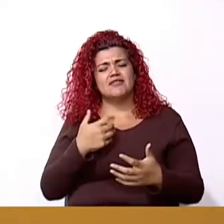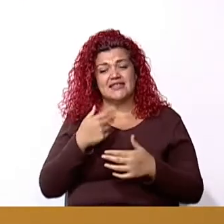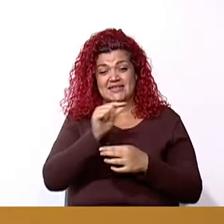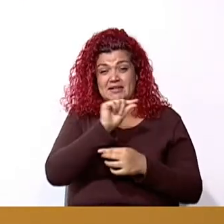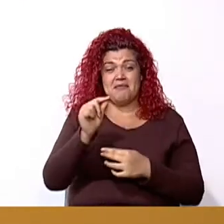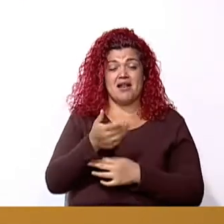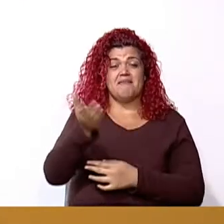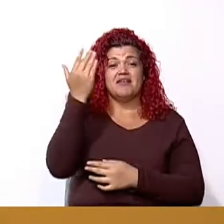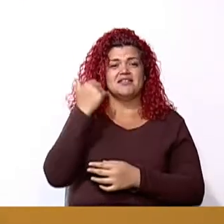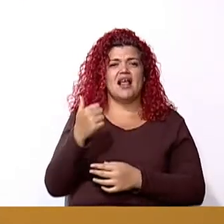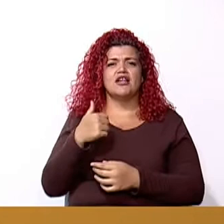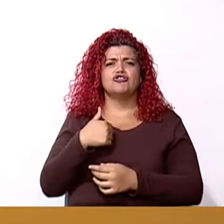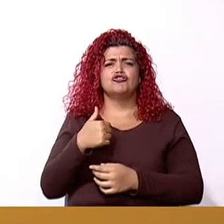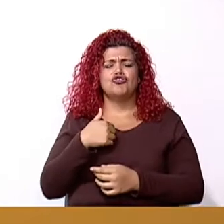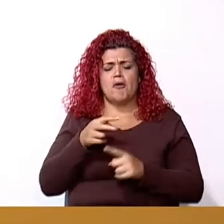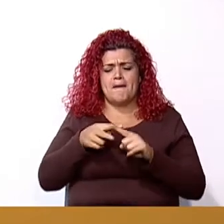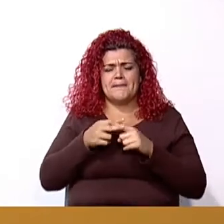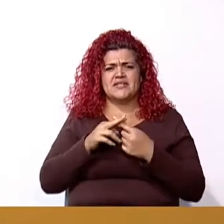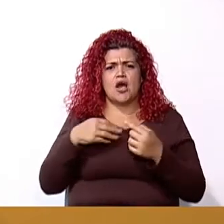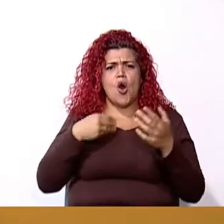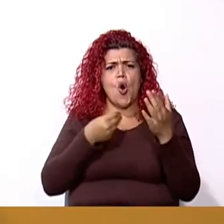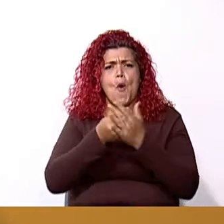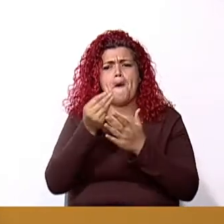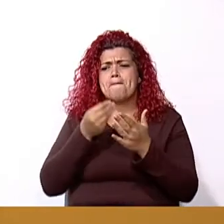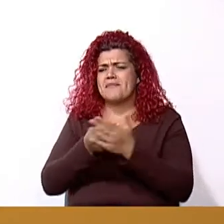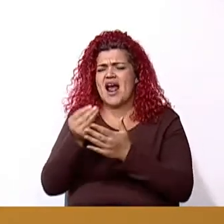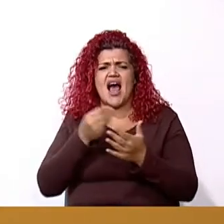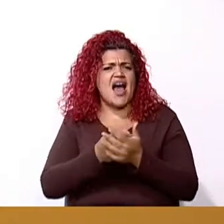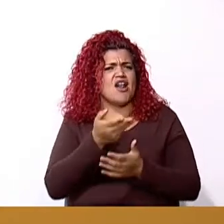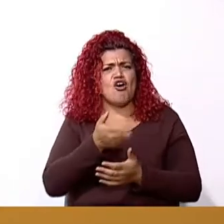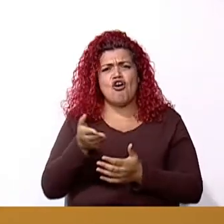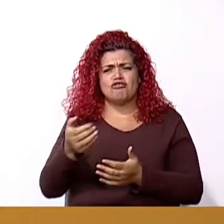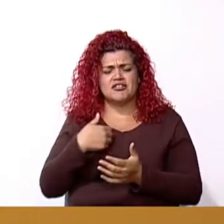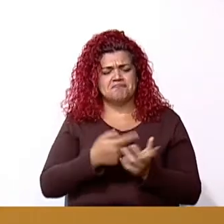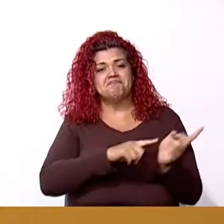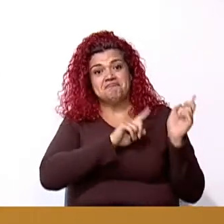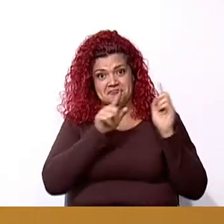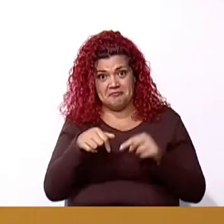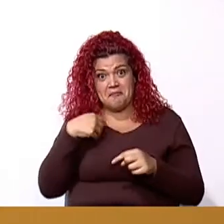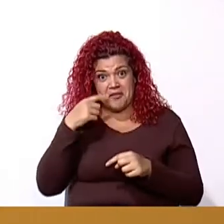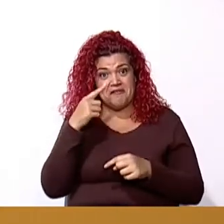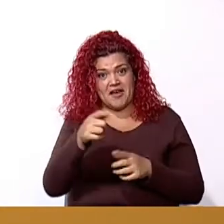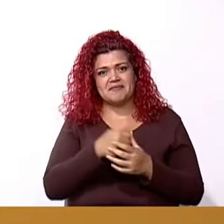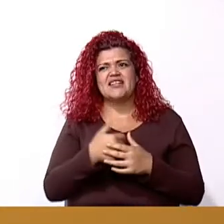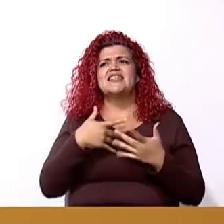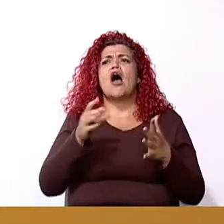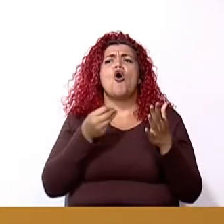semana pasada yo empecé a comprar algunas cosas que me traje por acá. Ya compré